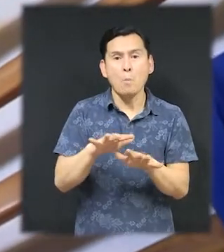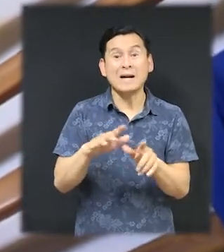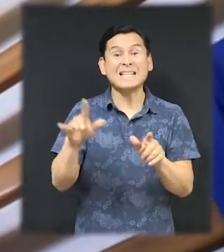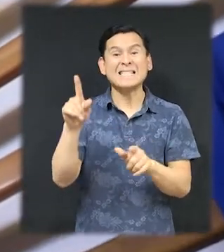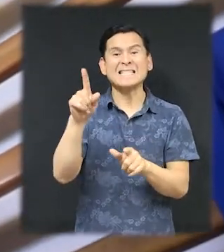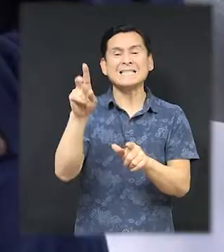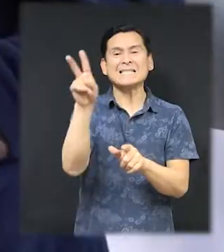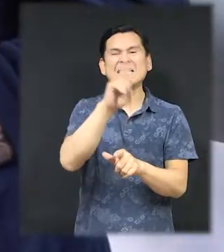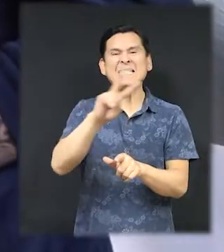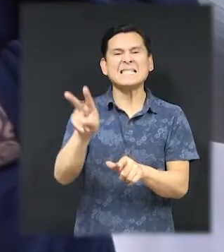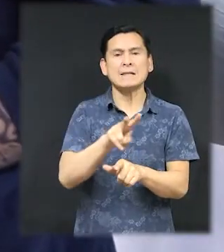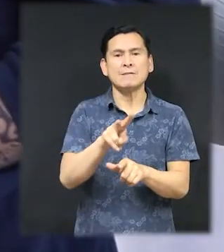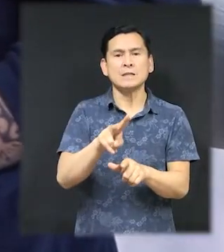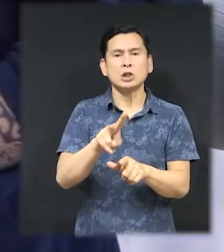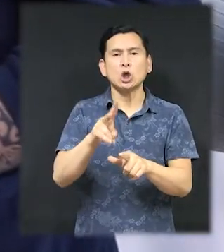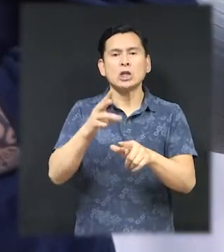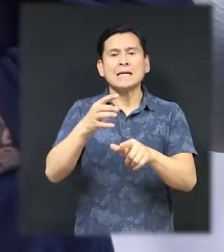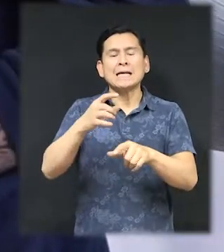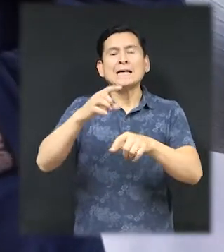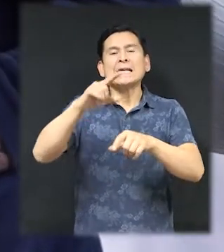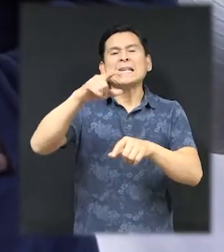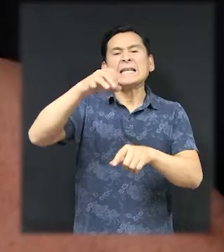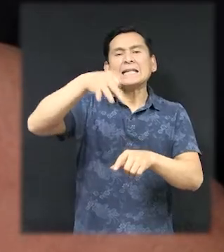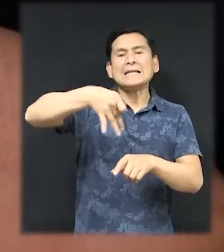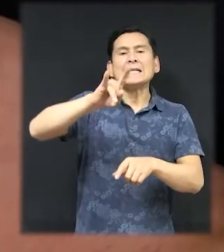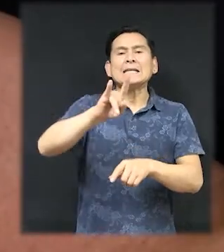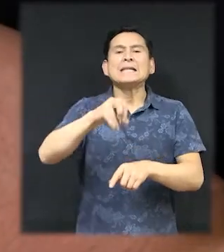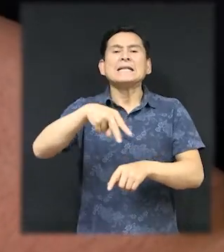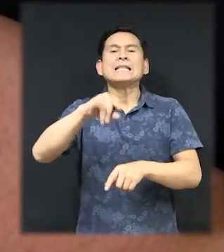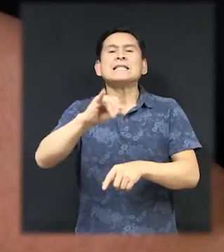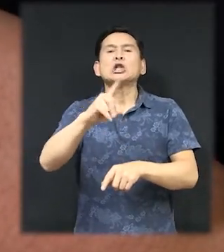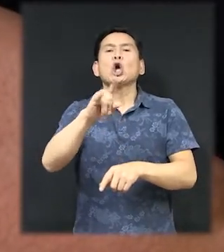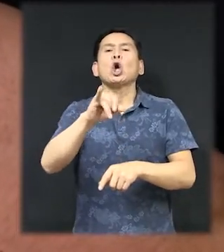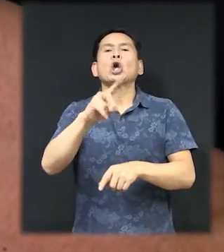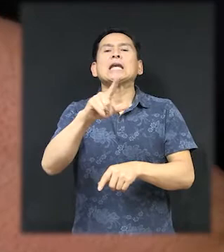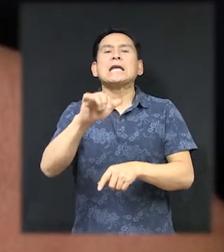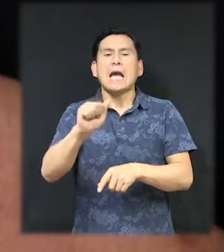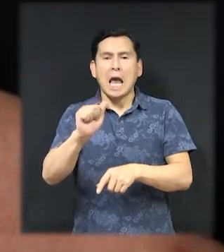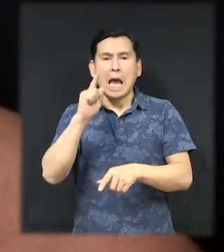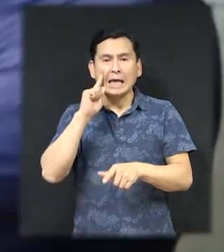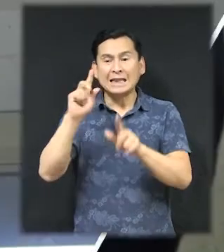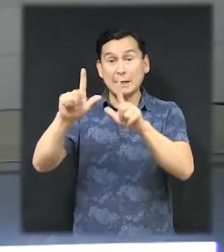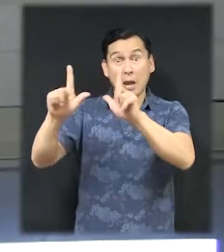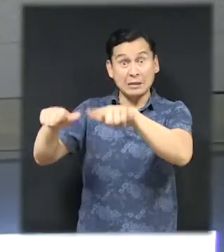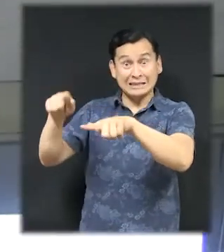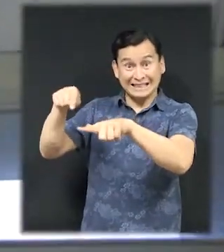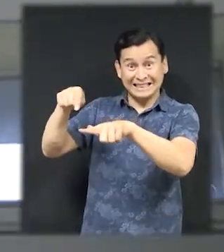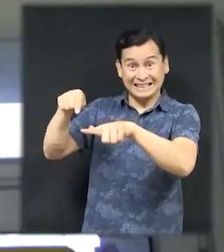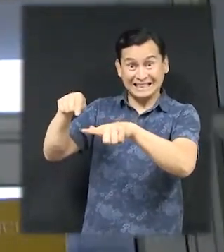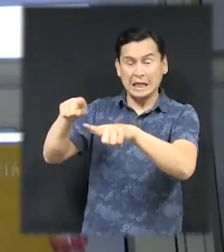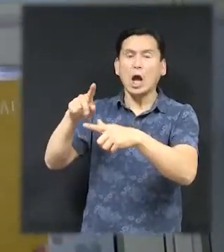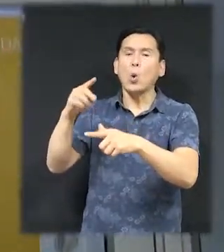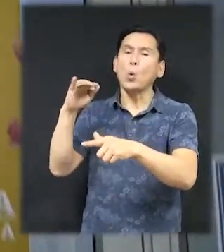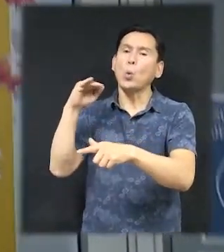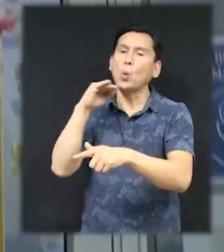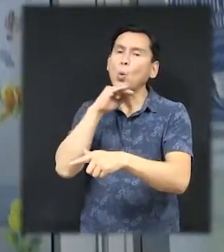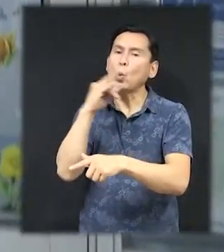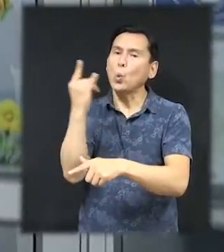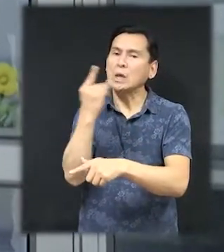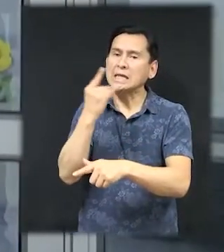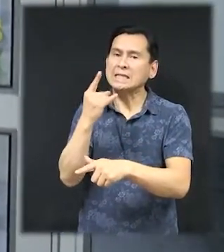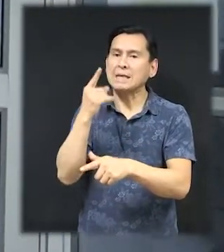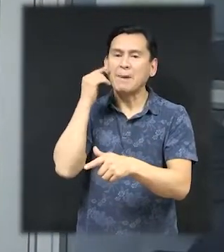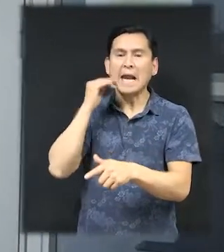Hospital Regional Coyhaique en la habilitación del servicio de urgencia pediátrico. Y para ello hicimos distintas gestiones durante el